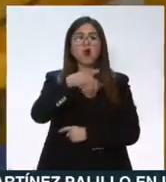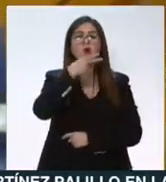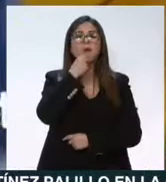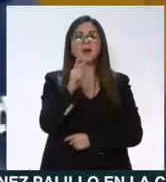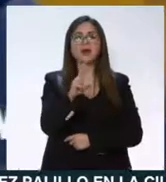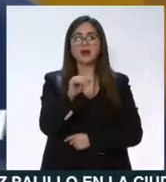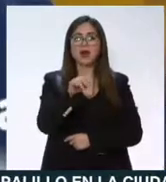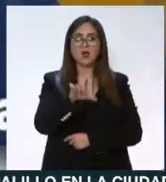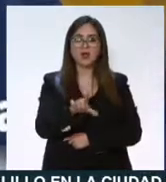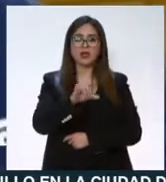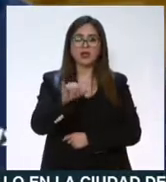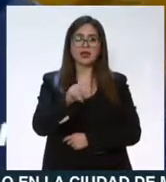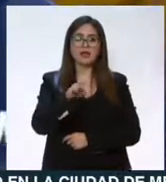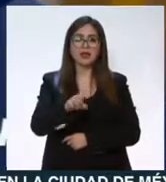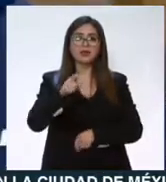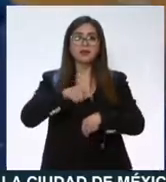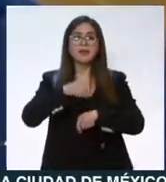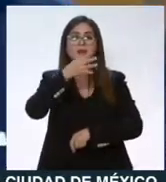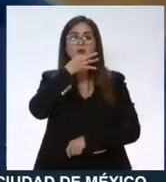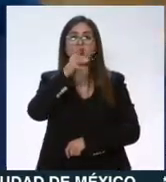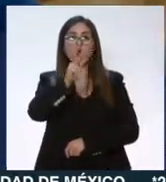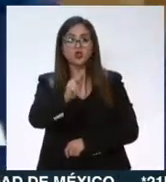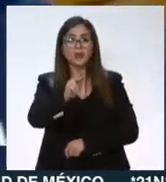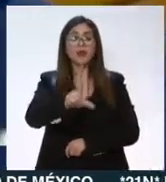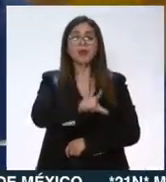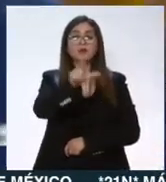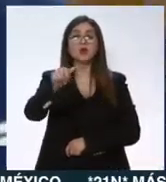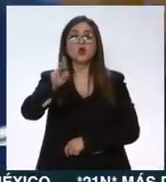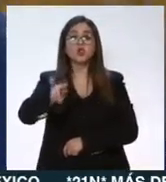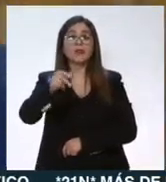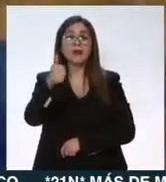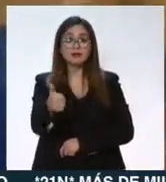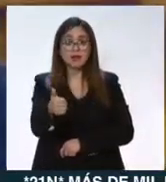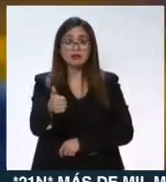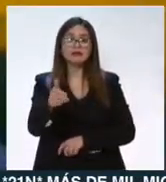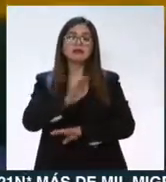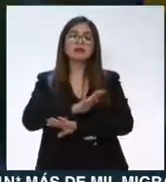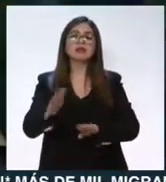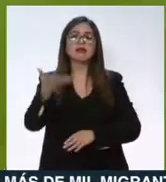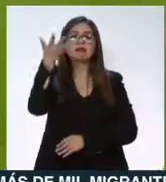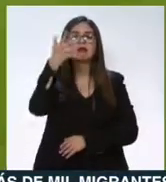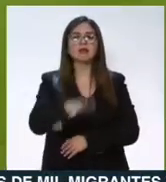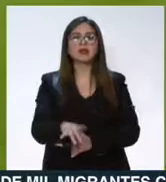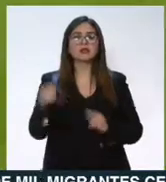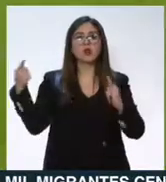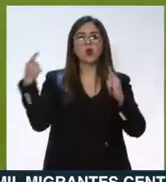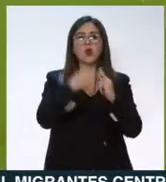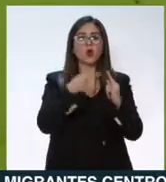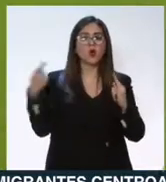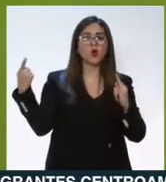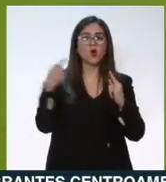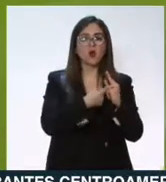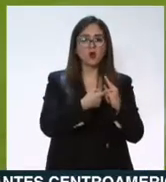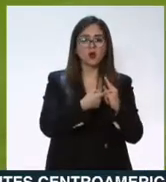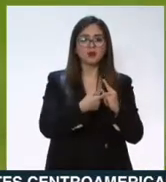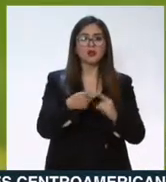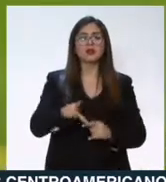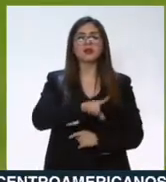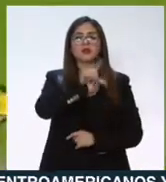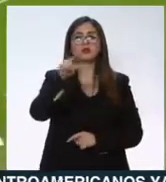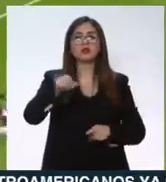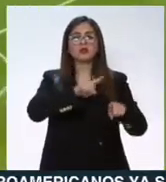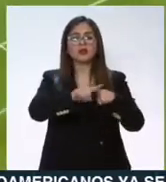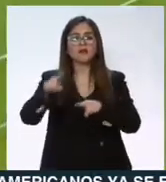Raúl Jiménez al 80 y al 86. Con esto ya llega a 10 anotaciones a 8